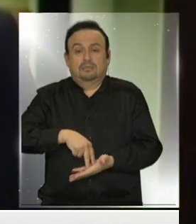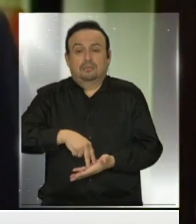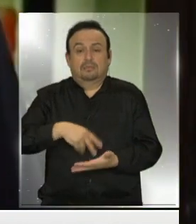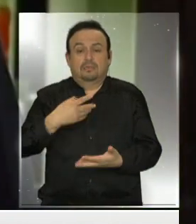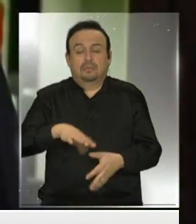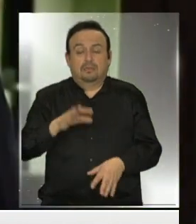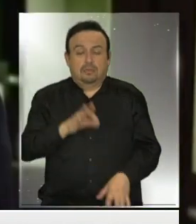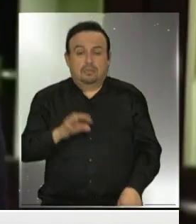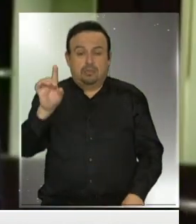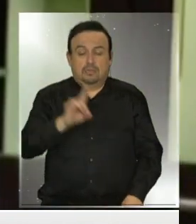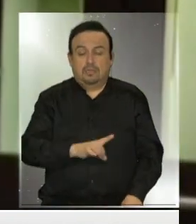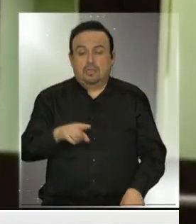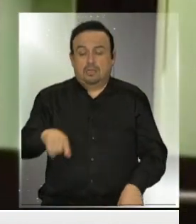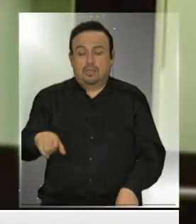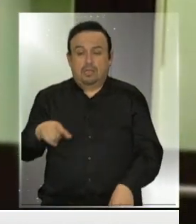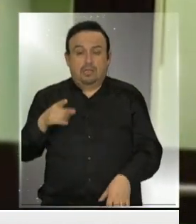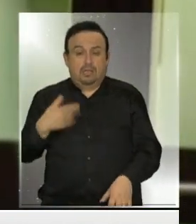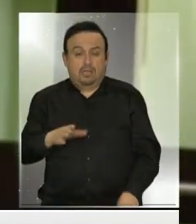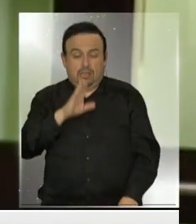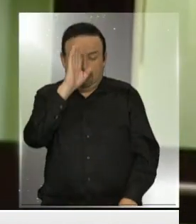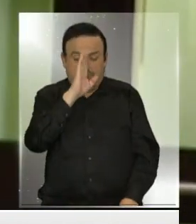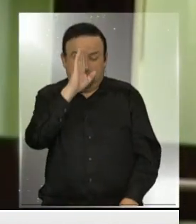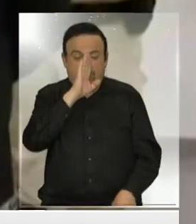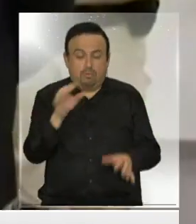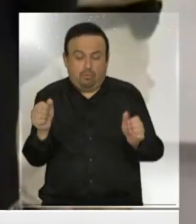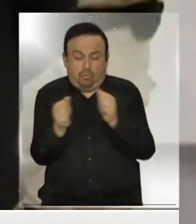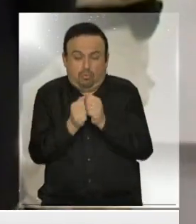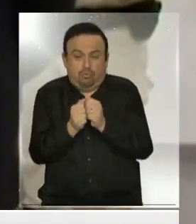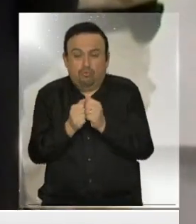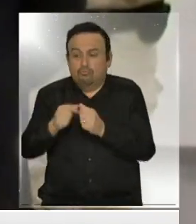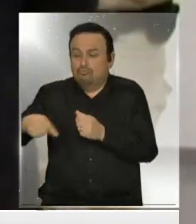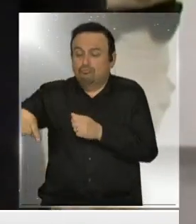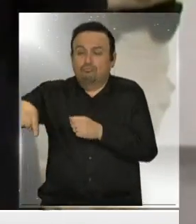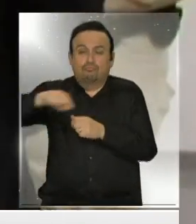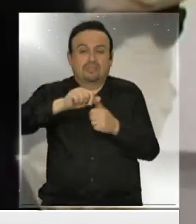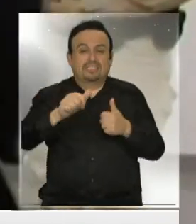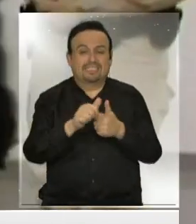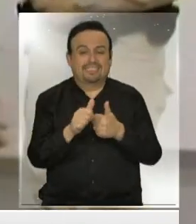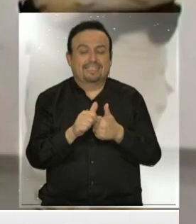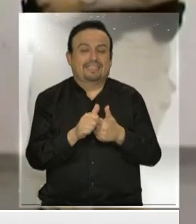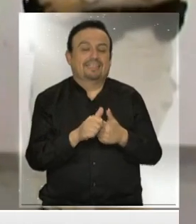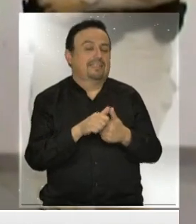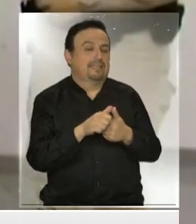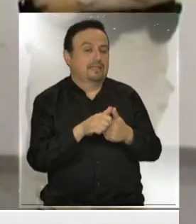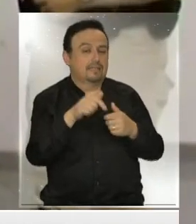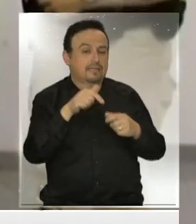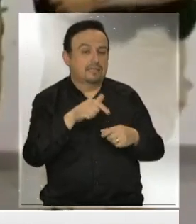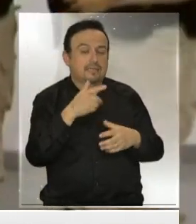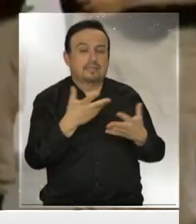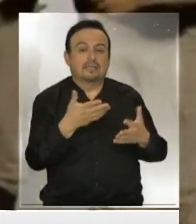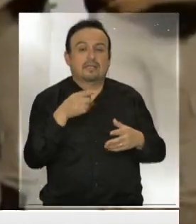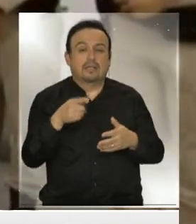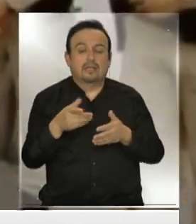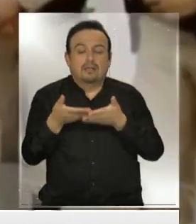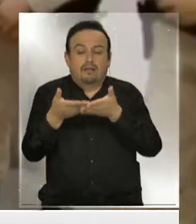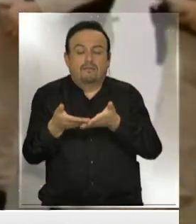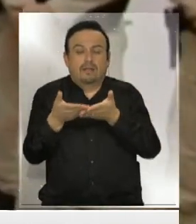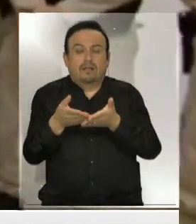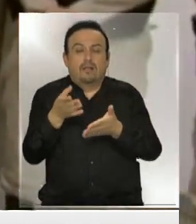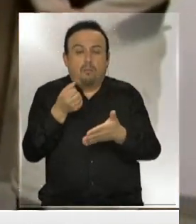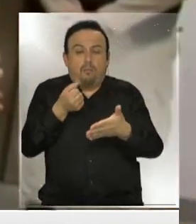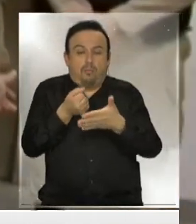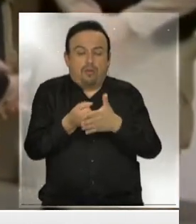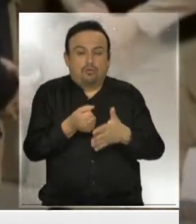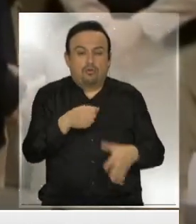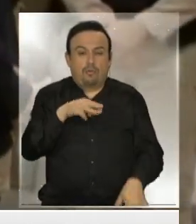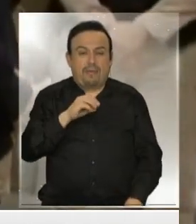entre medio sacó a pasear a su perro Dylan por aquí muy cerca en el sector de Puerto Madero en Buenos Aires. Finalmente